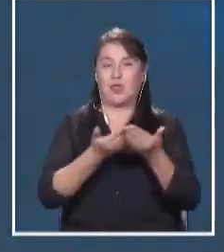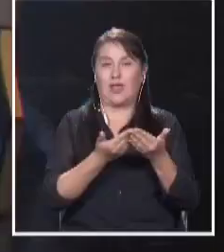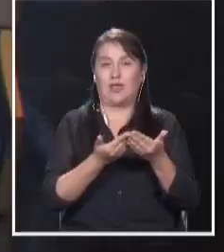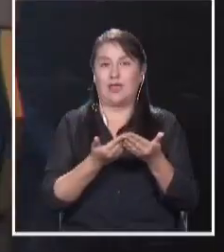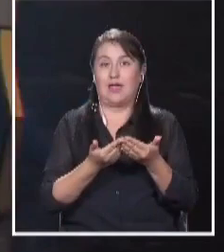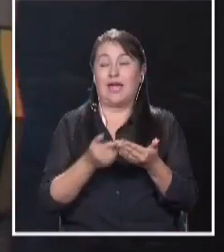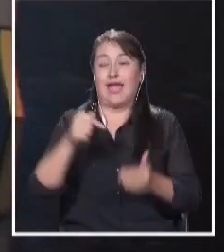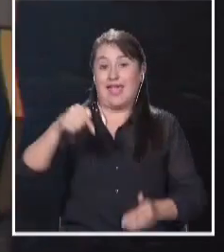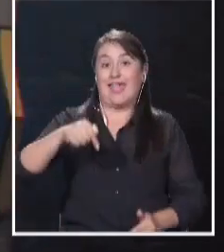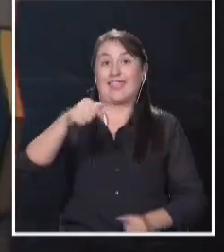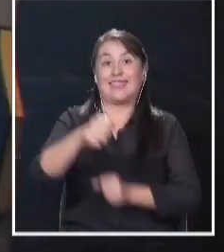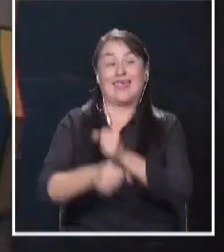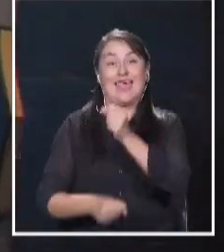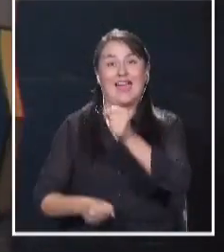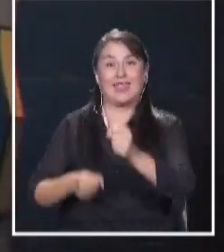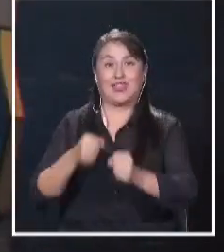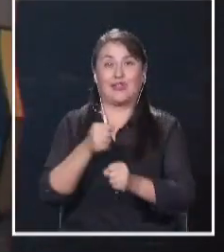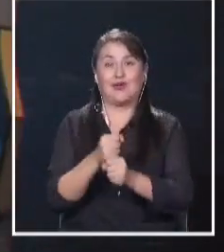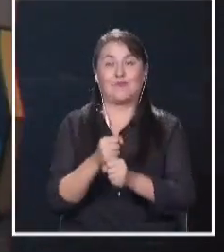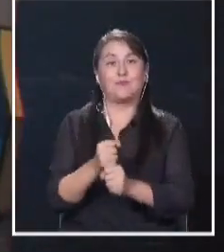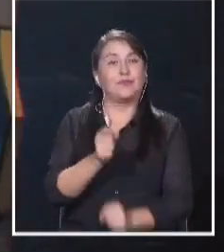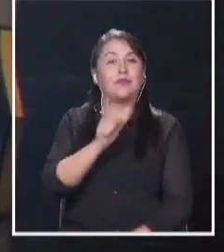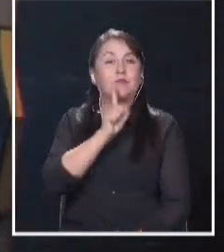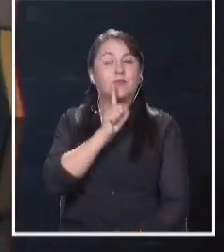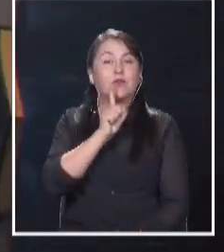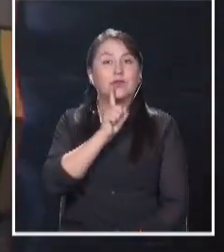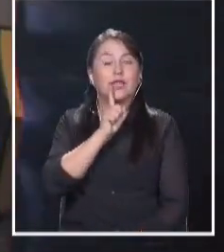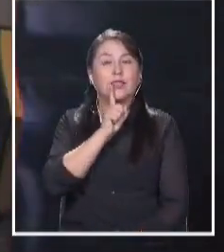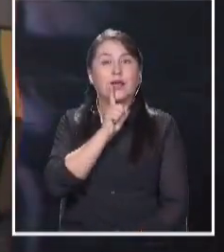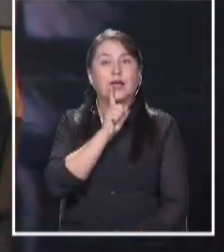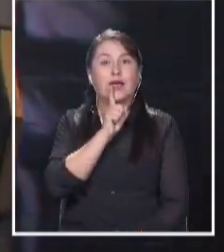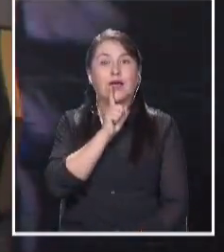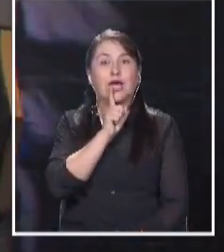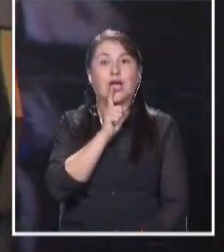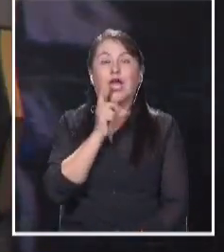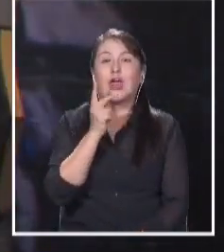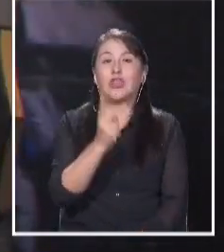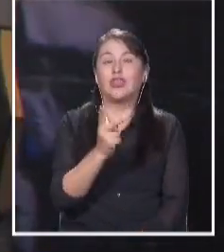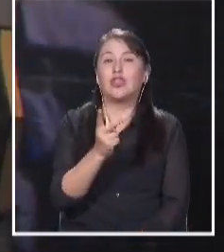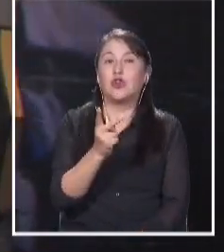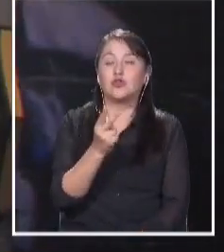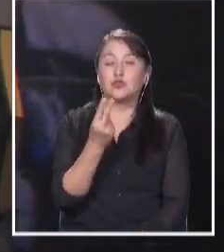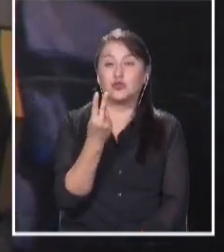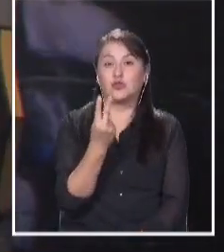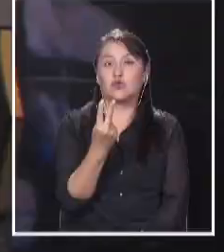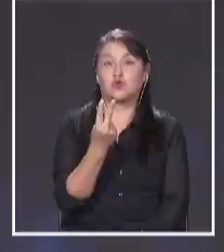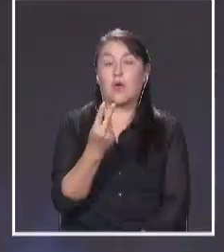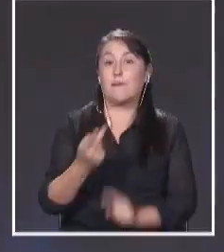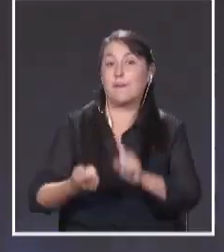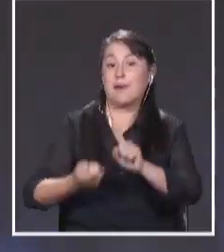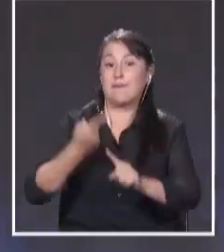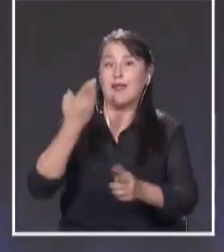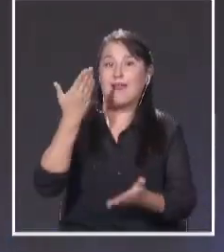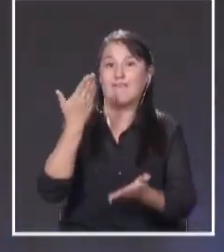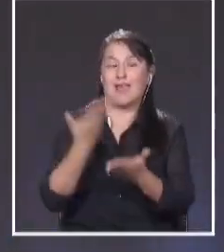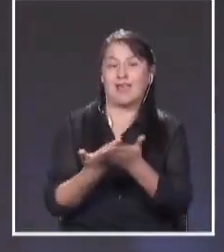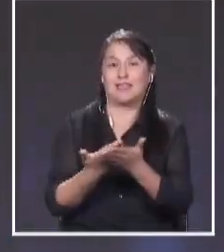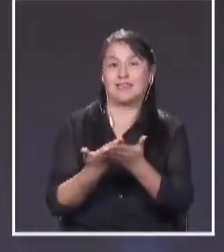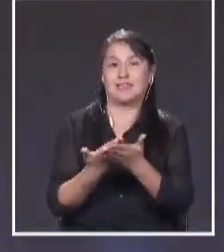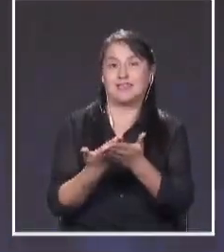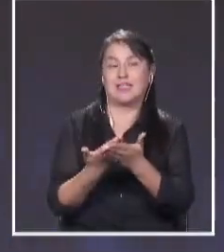este año vamos a tener un par de expediciones donde vamos a poner por primera vez